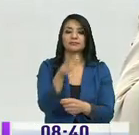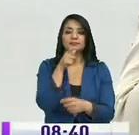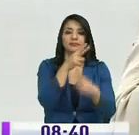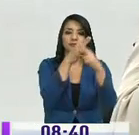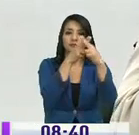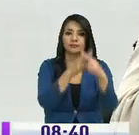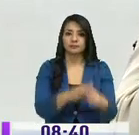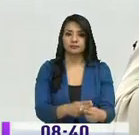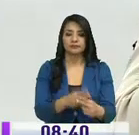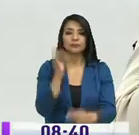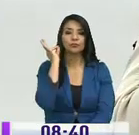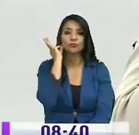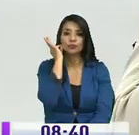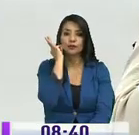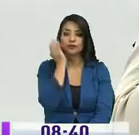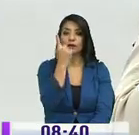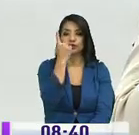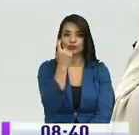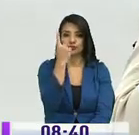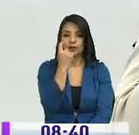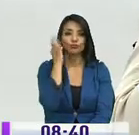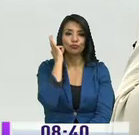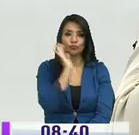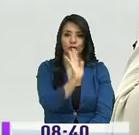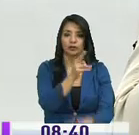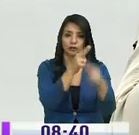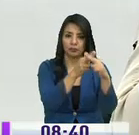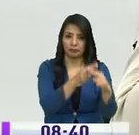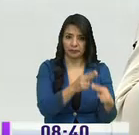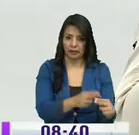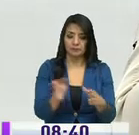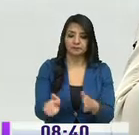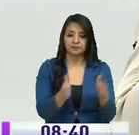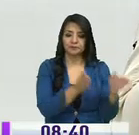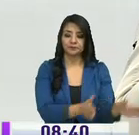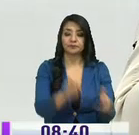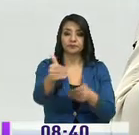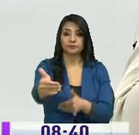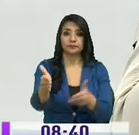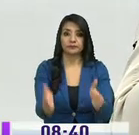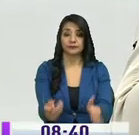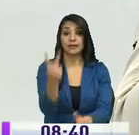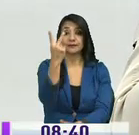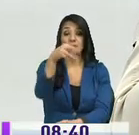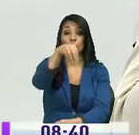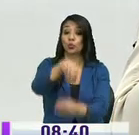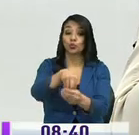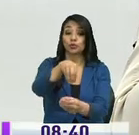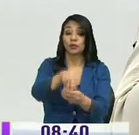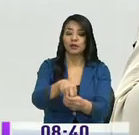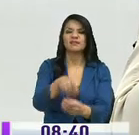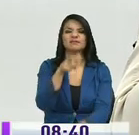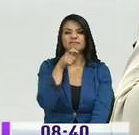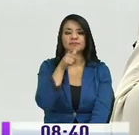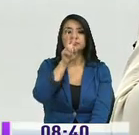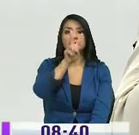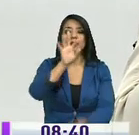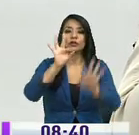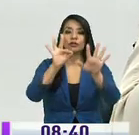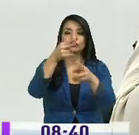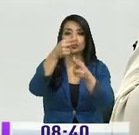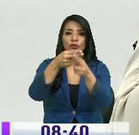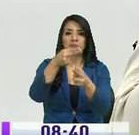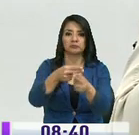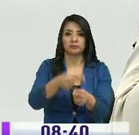las mujeres, de las 11 mujeres. La segunda ánfora corresponderá y contendrá los 28 nombres